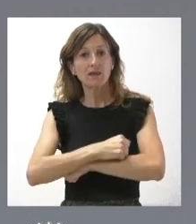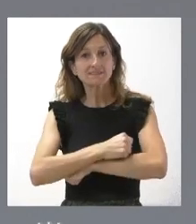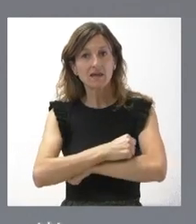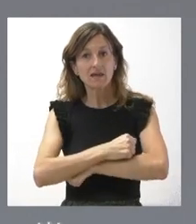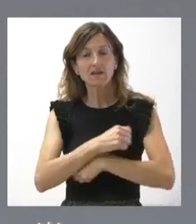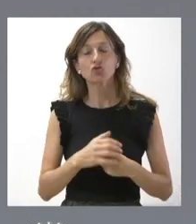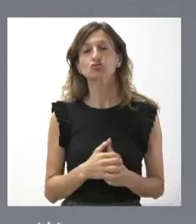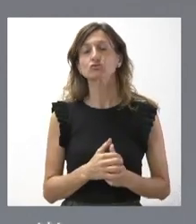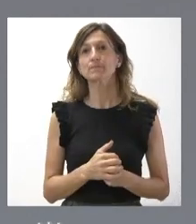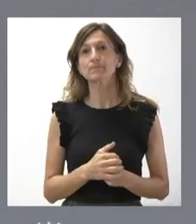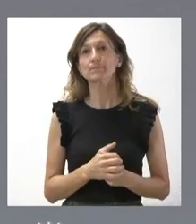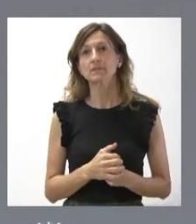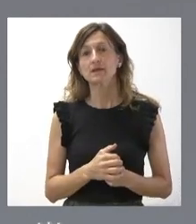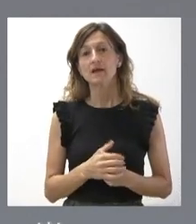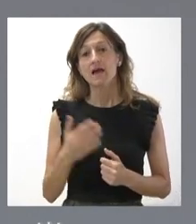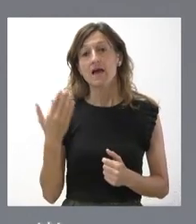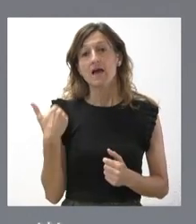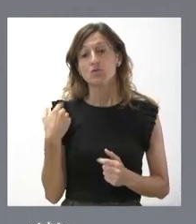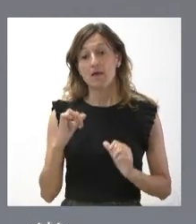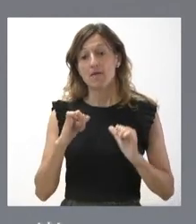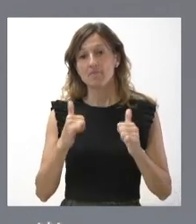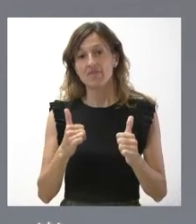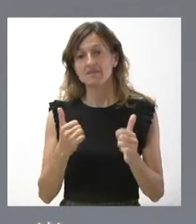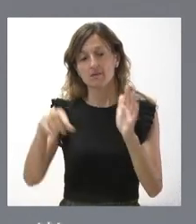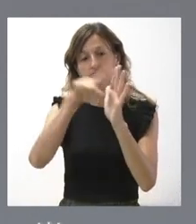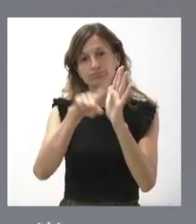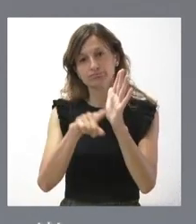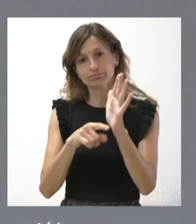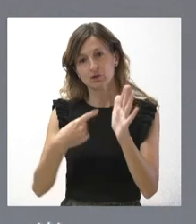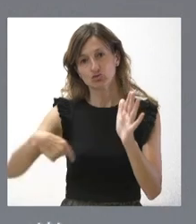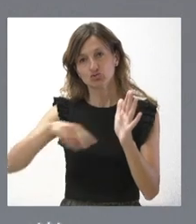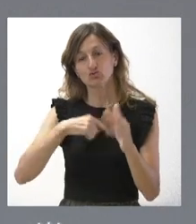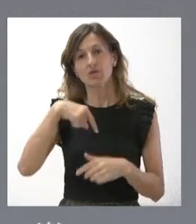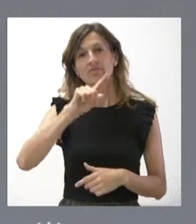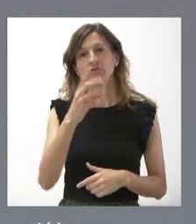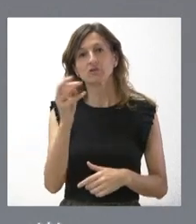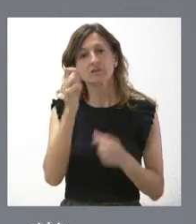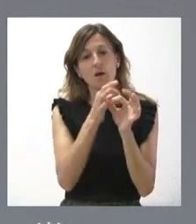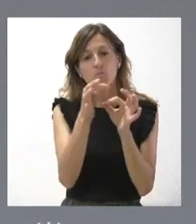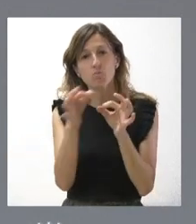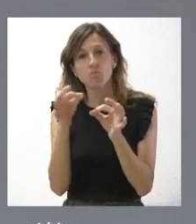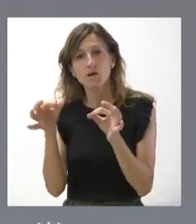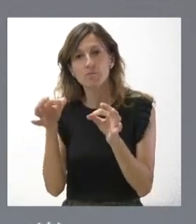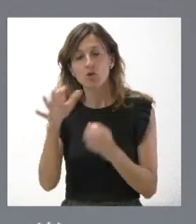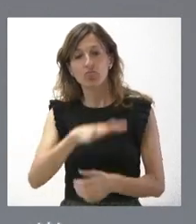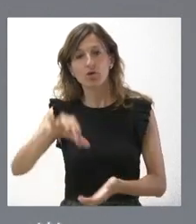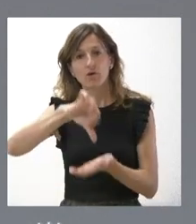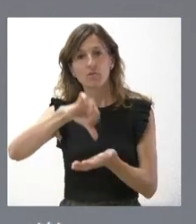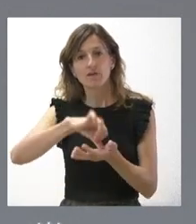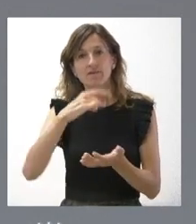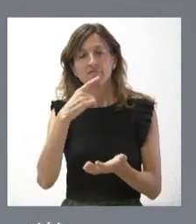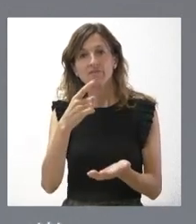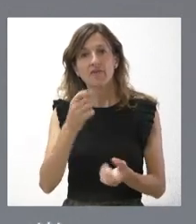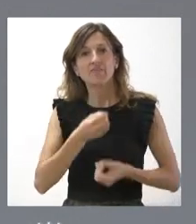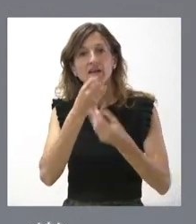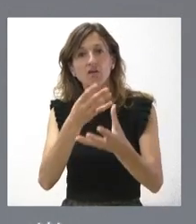vez más que estaban sin contar hasta que nosotros los contamos, 130 localidades cuyo casco urbano tiene declaración de